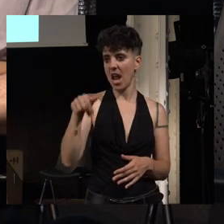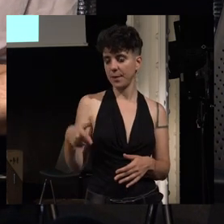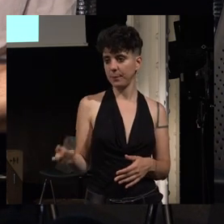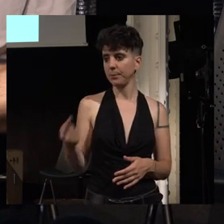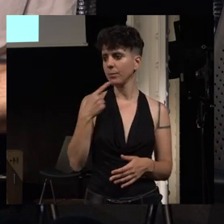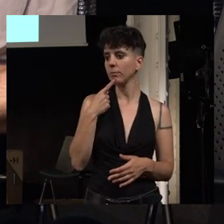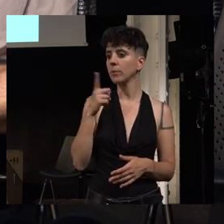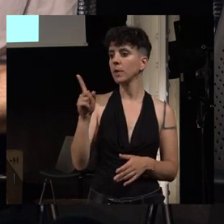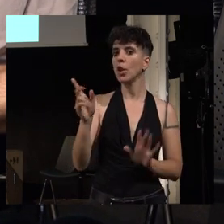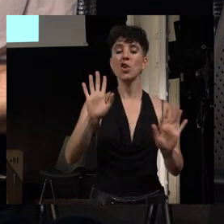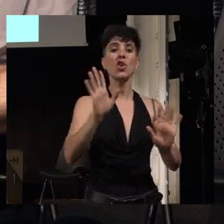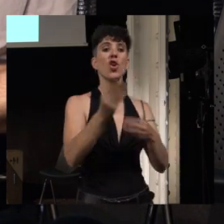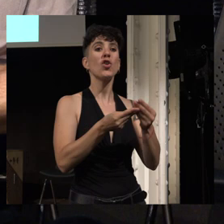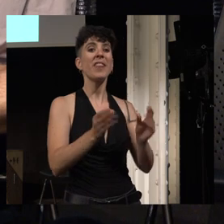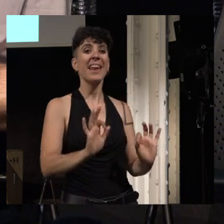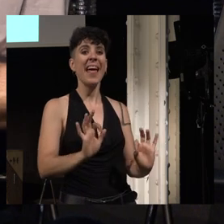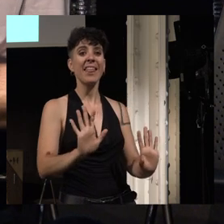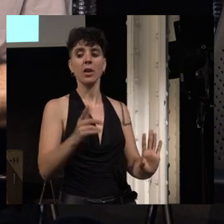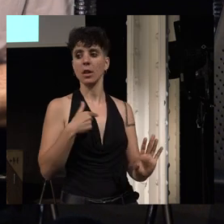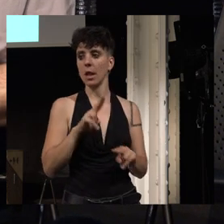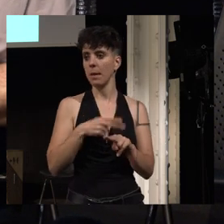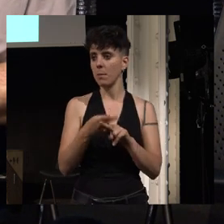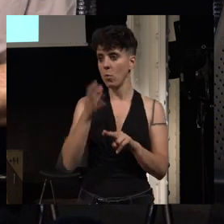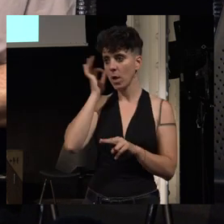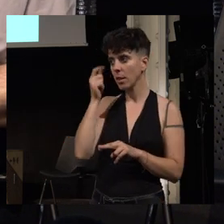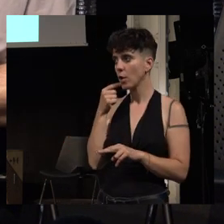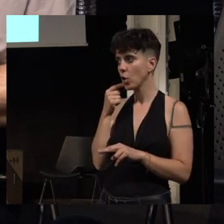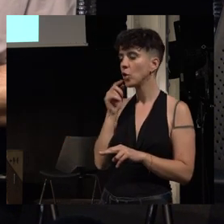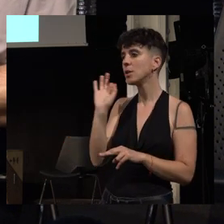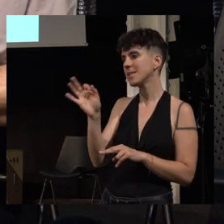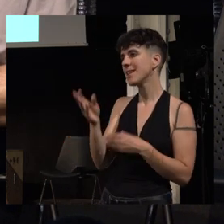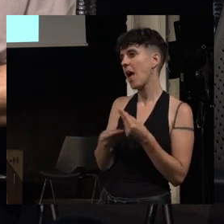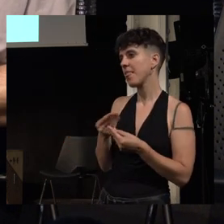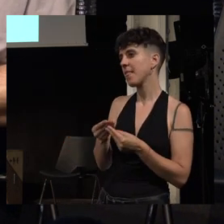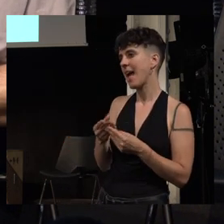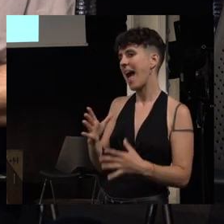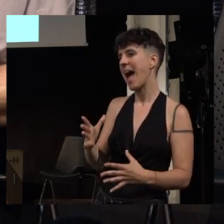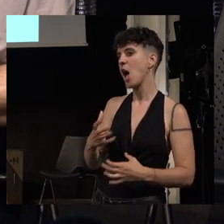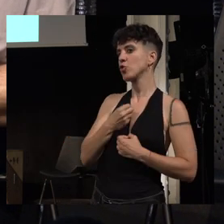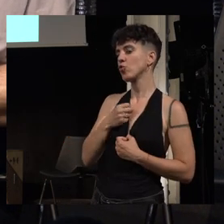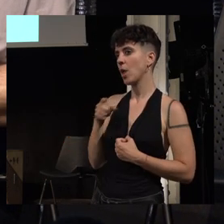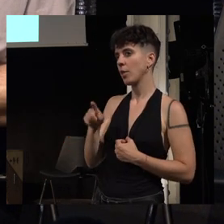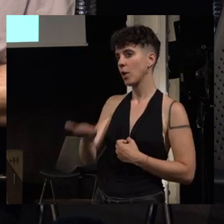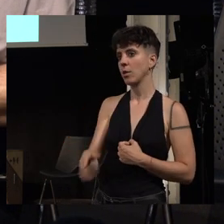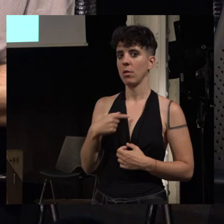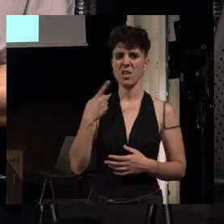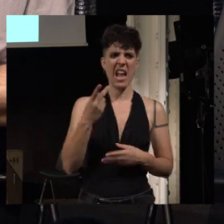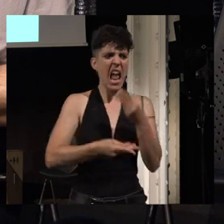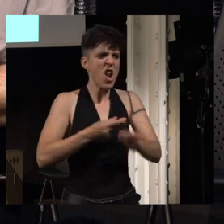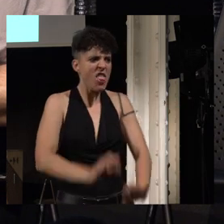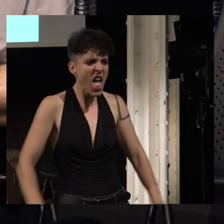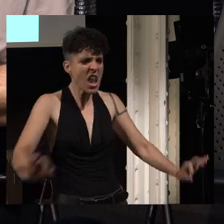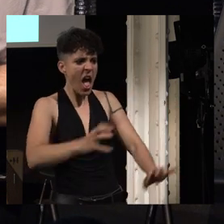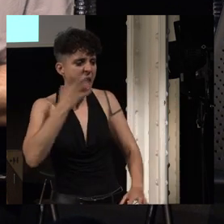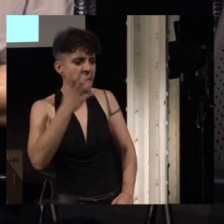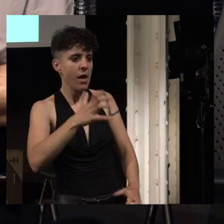tenía, no hace nada. Y dijo mi mujer, sí que hace, ha asustado al niño. Y ellos dijeron, que no hace nada. Se pusieron un poco así,